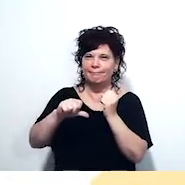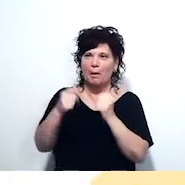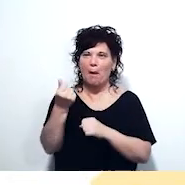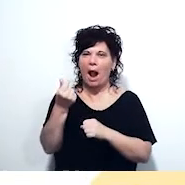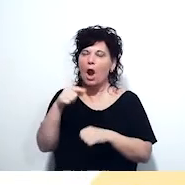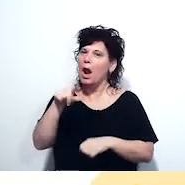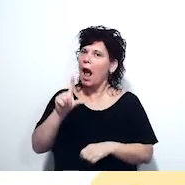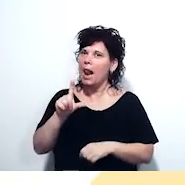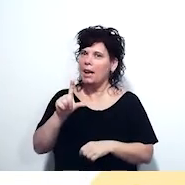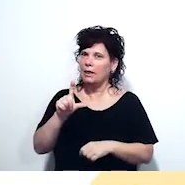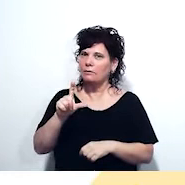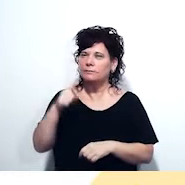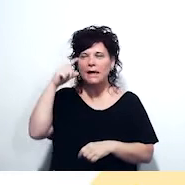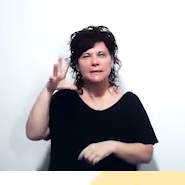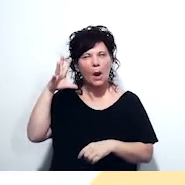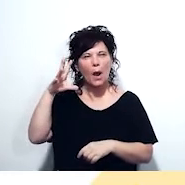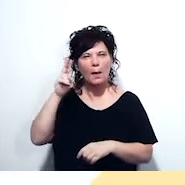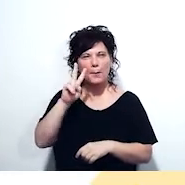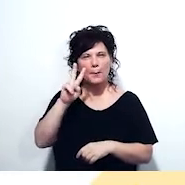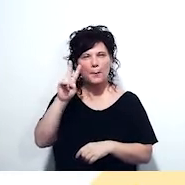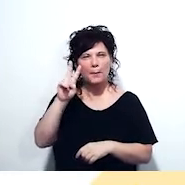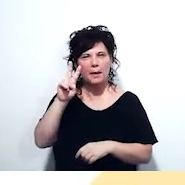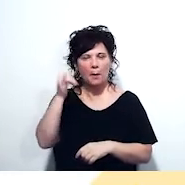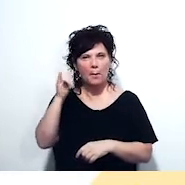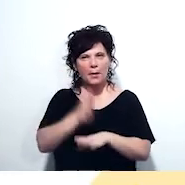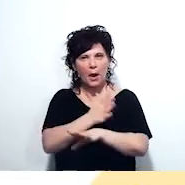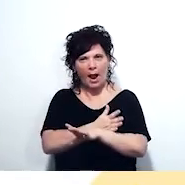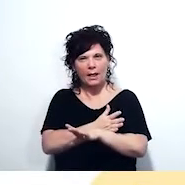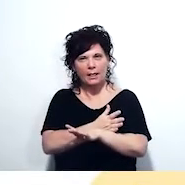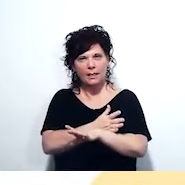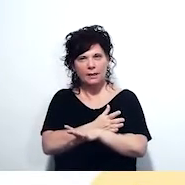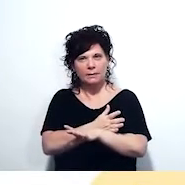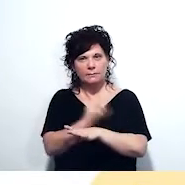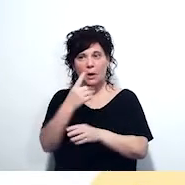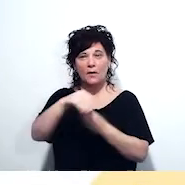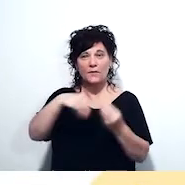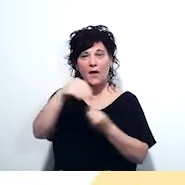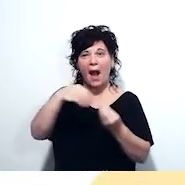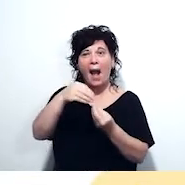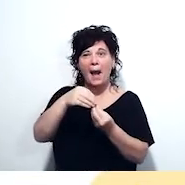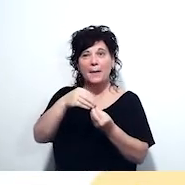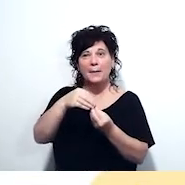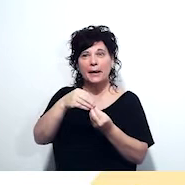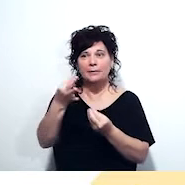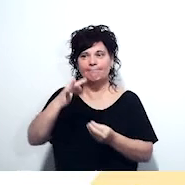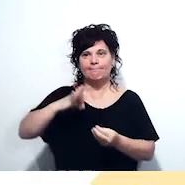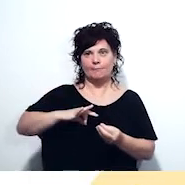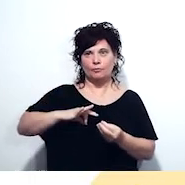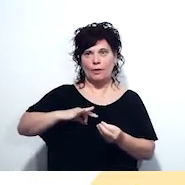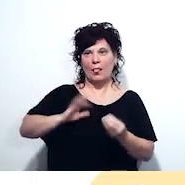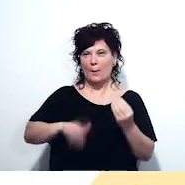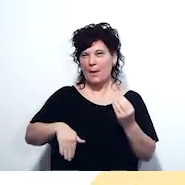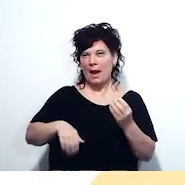Y también vimos, ¿se acuerdan en videos anteriores? Que en la canasta familiar, una familia de menos ingresos,